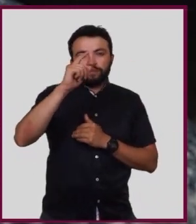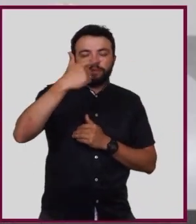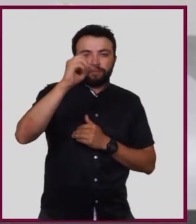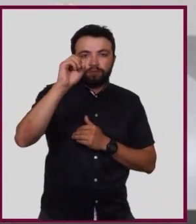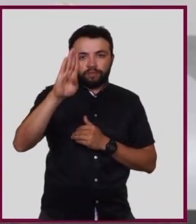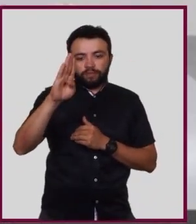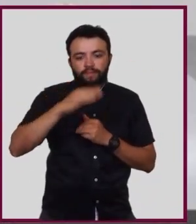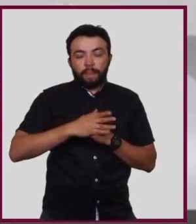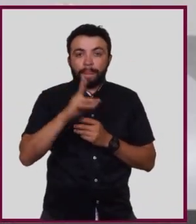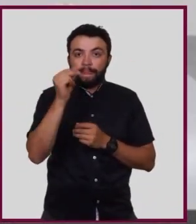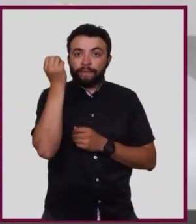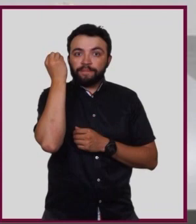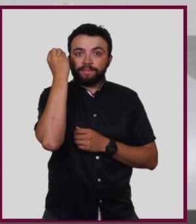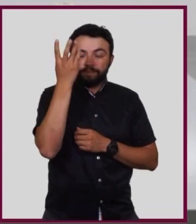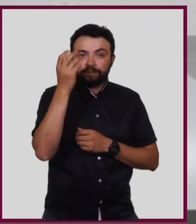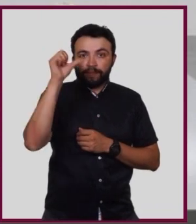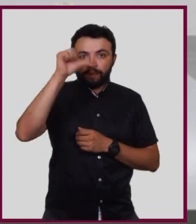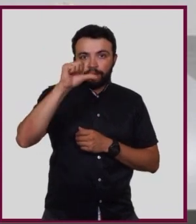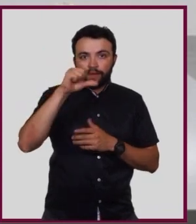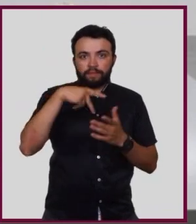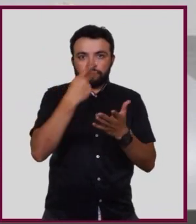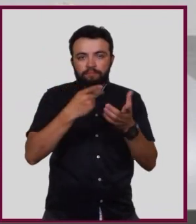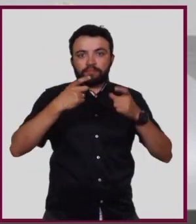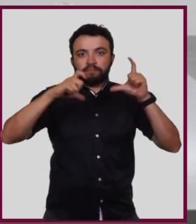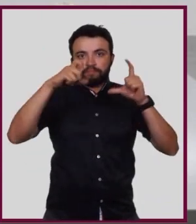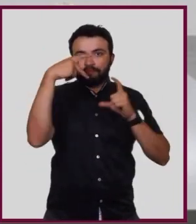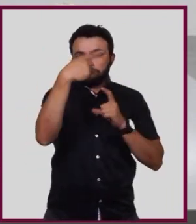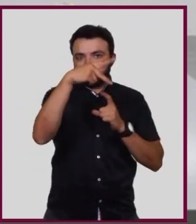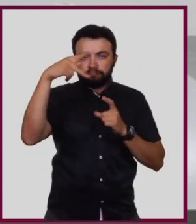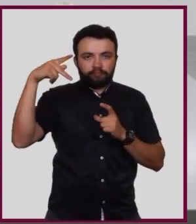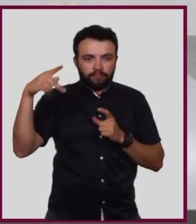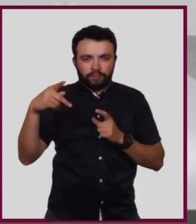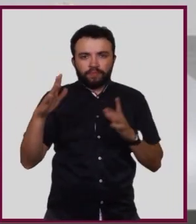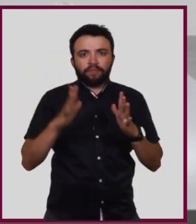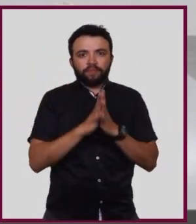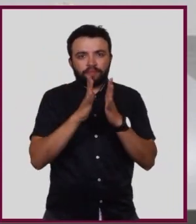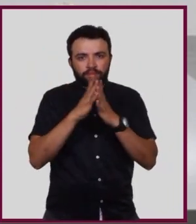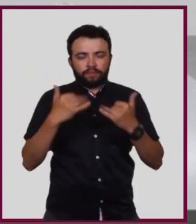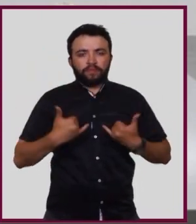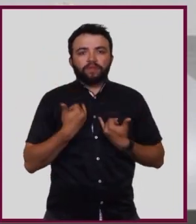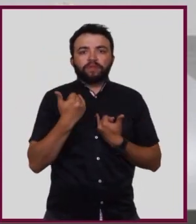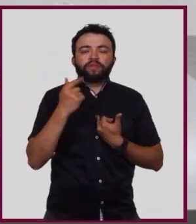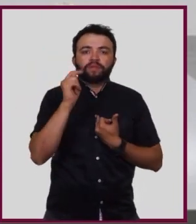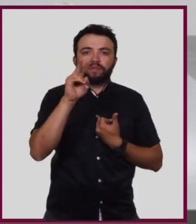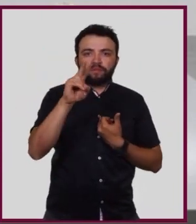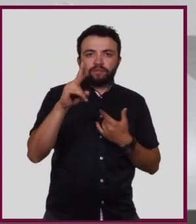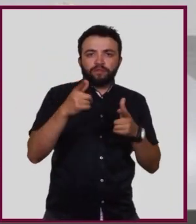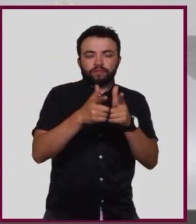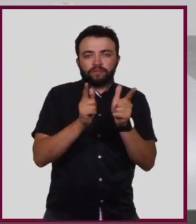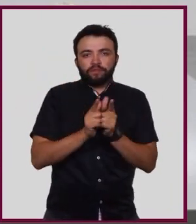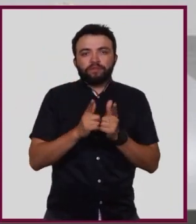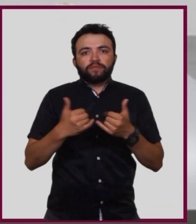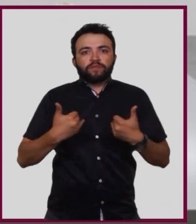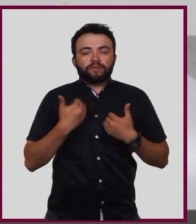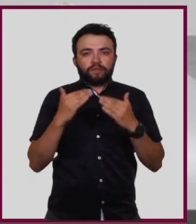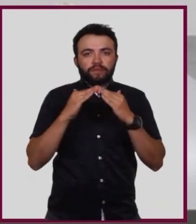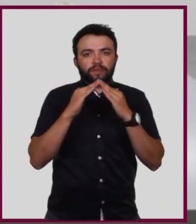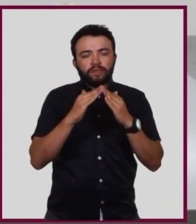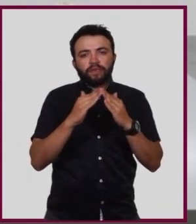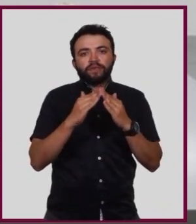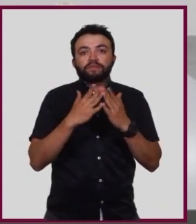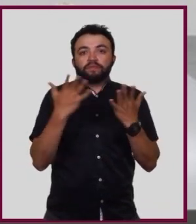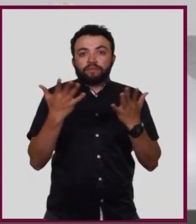jovenesencasa.cep.gov.mx. Y no olviden que este programa es de ustedes. Participen con Jóvenes en TV, un grupo de jóvenes en casa. Hagan